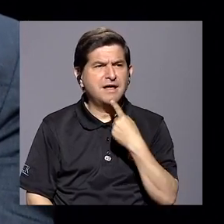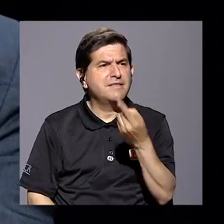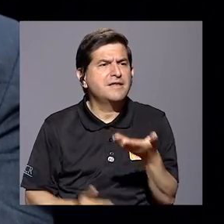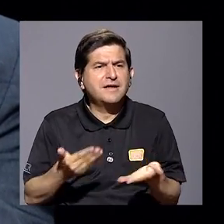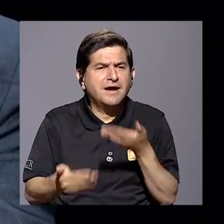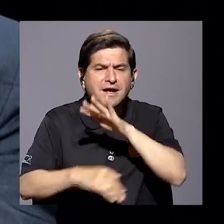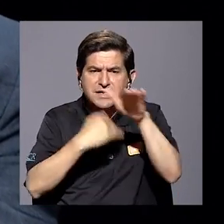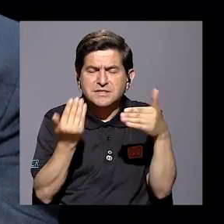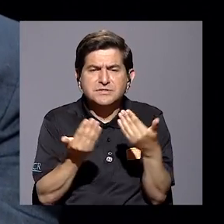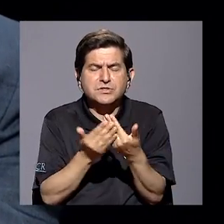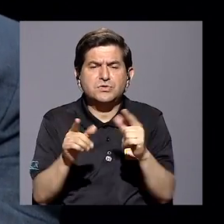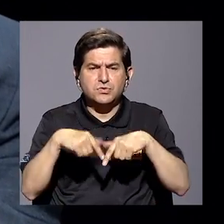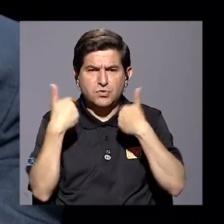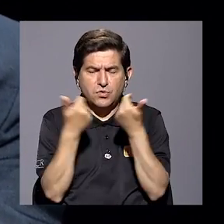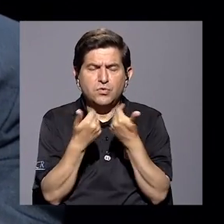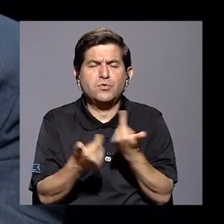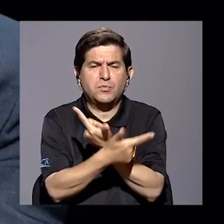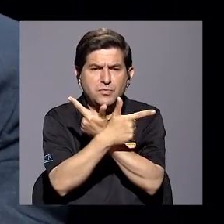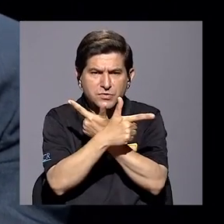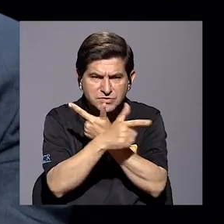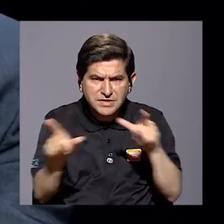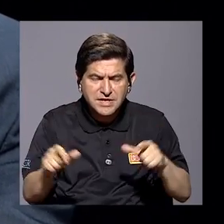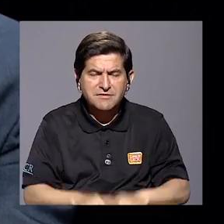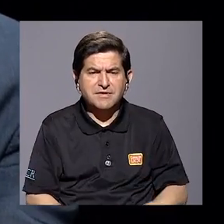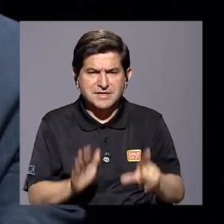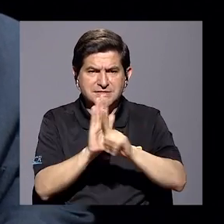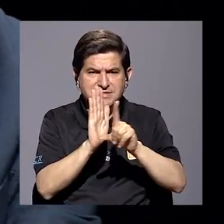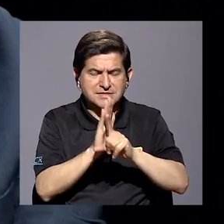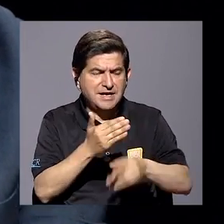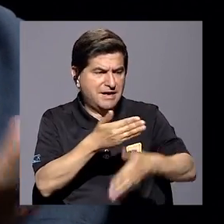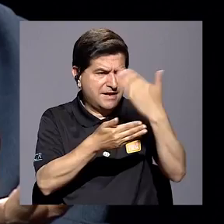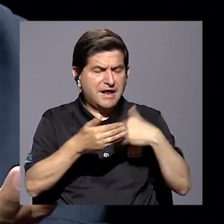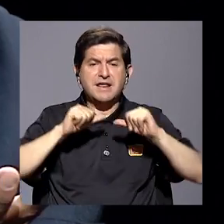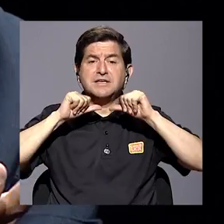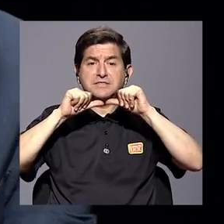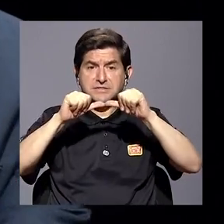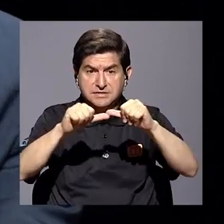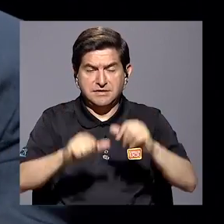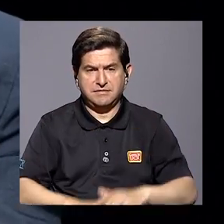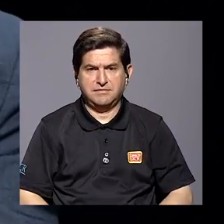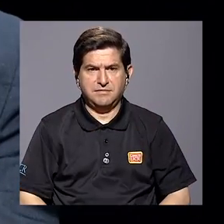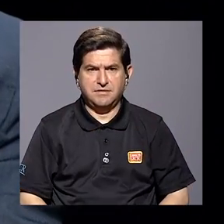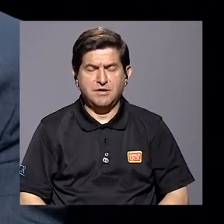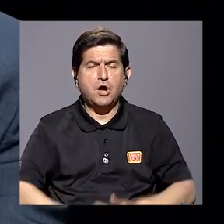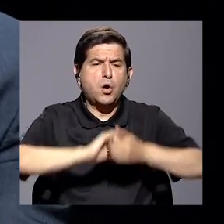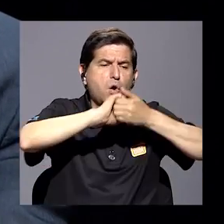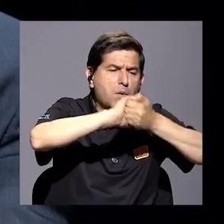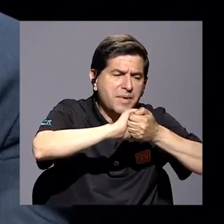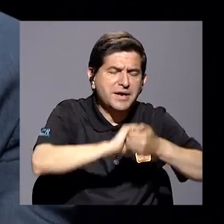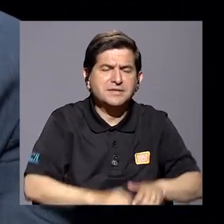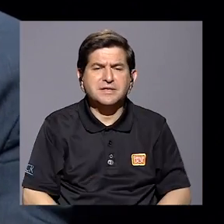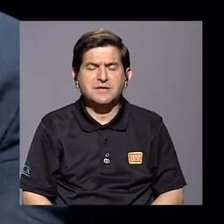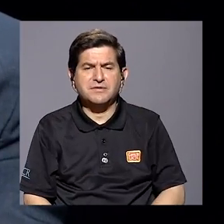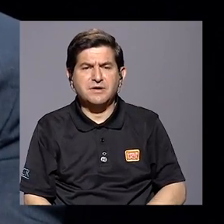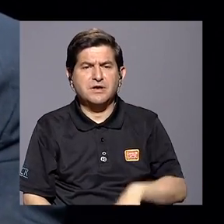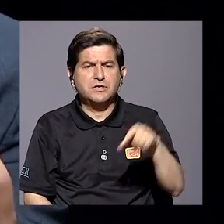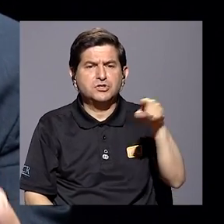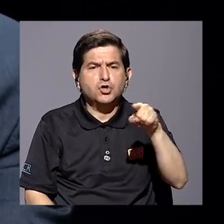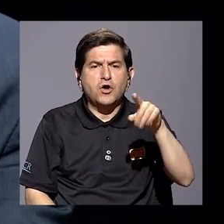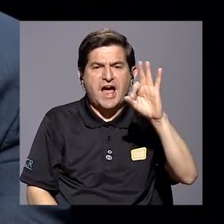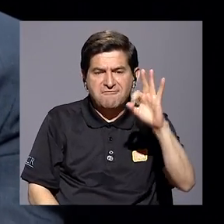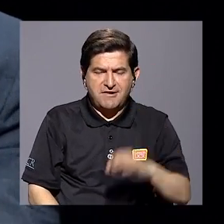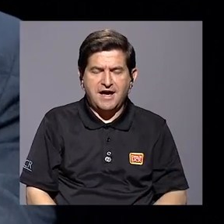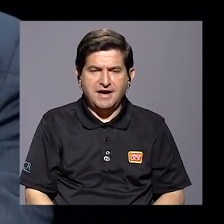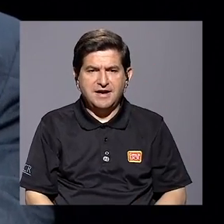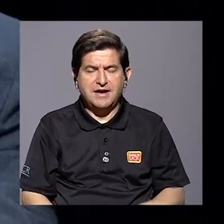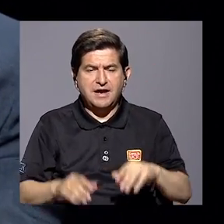materia que prácticamente todos los sectores exentos de la legislación anterior siguieron en cooperativo a regímenes de zonas